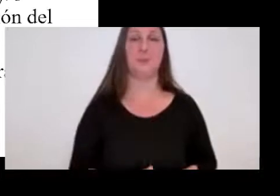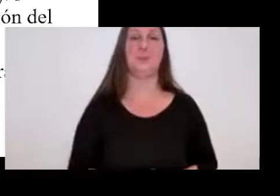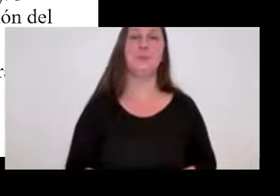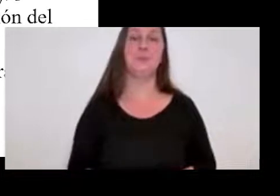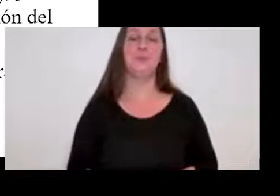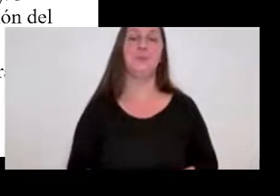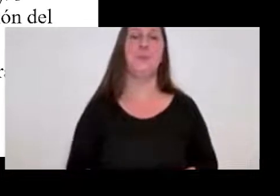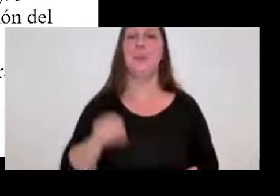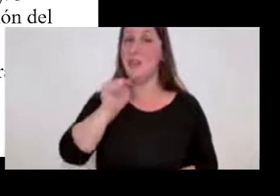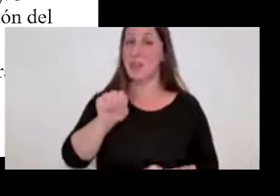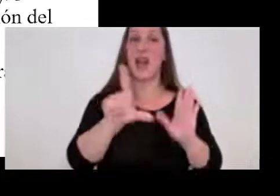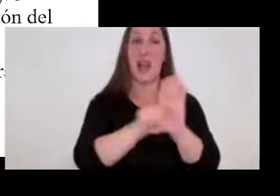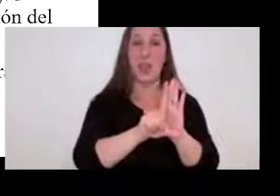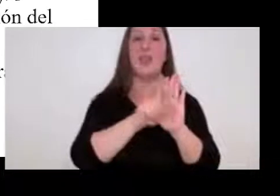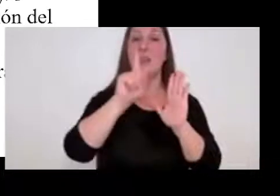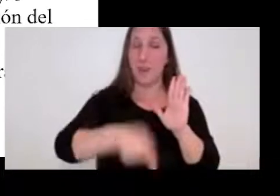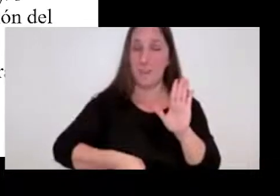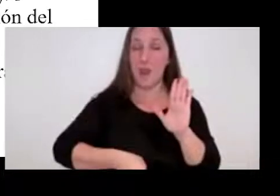Esta ley, a su vez,